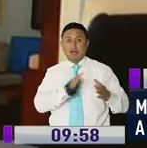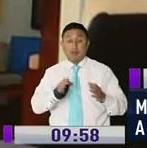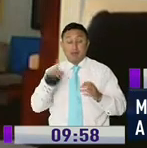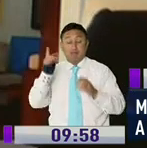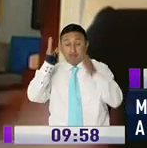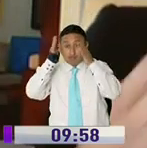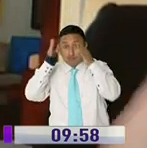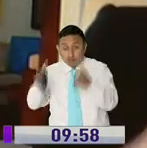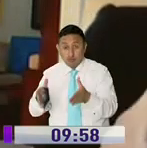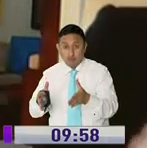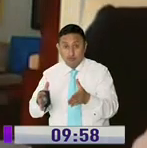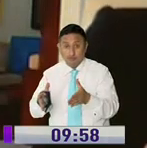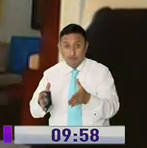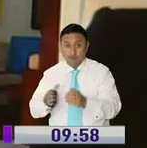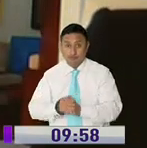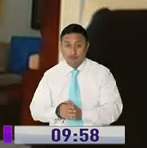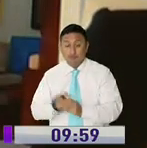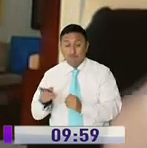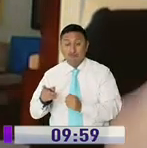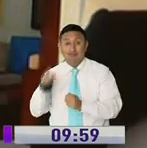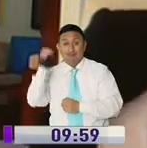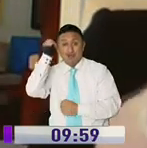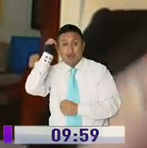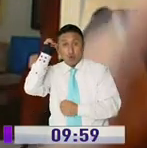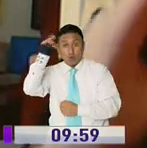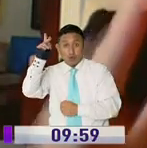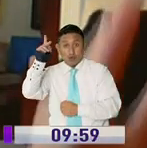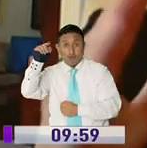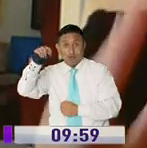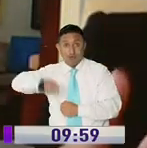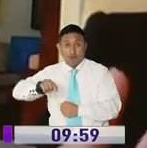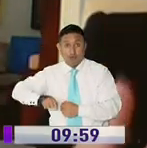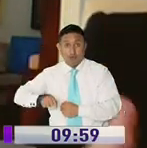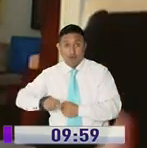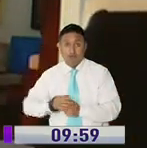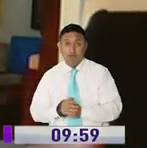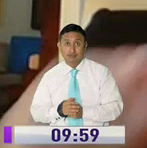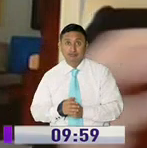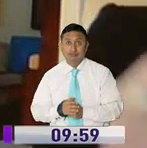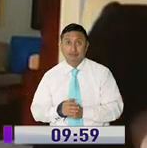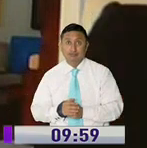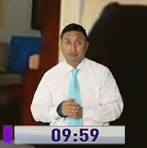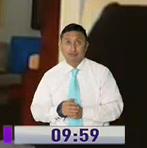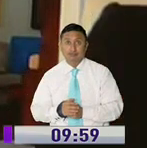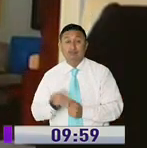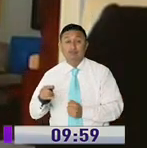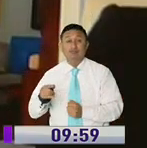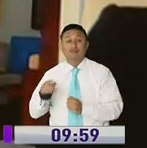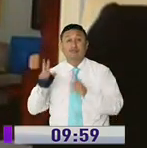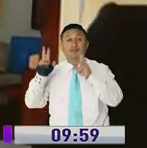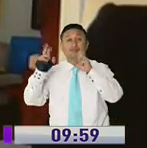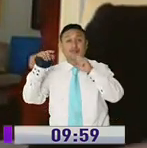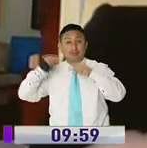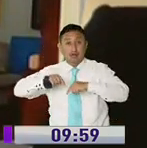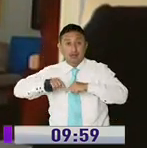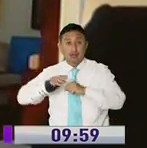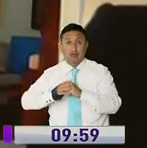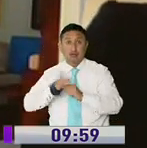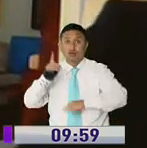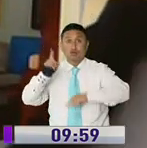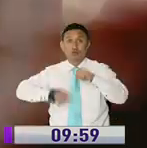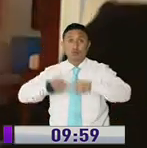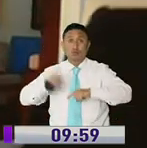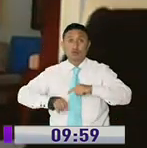intensiva. Entonces, todos esos criterios deben de tenerse en cuenta y desde ese punto de vista no se